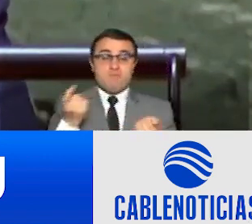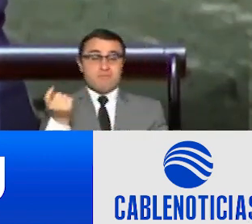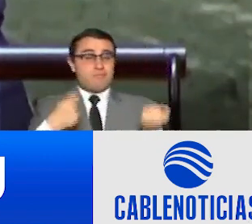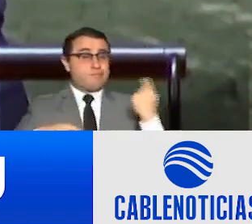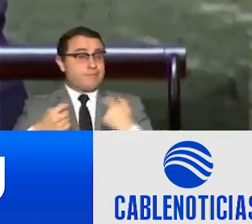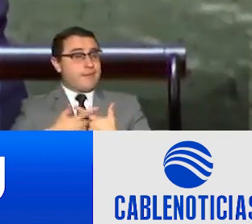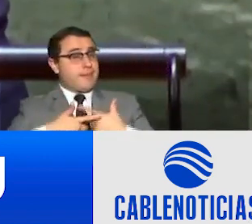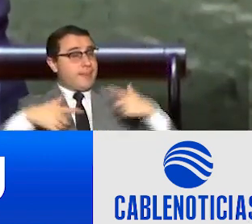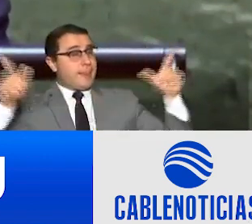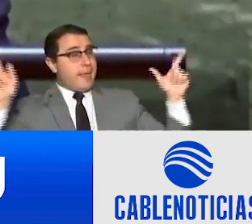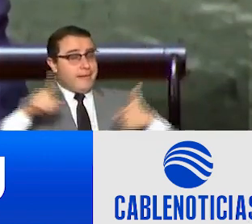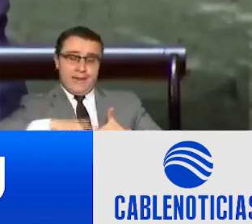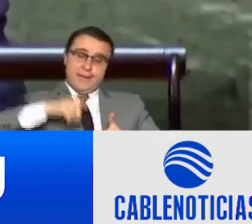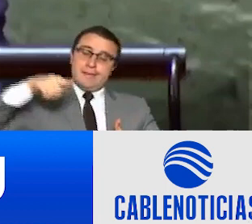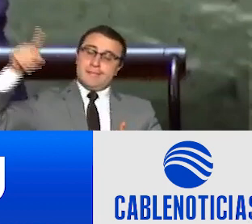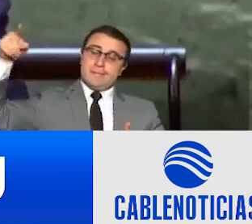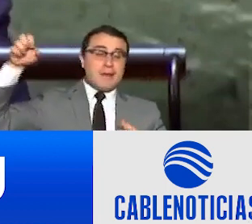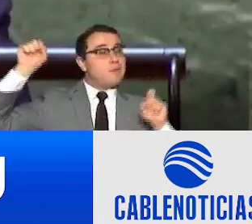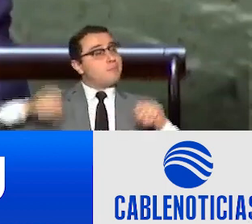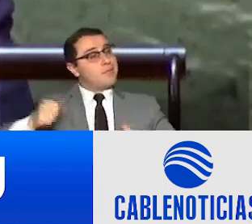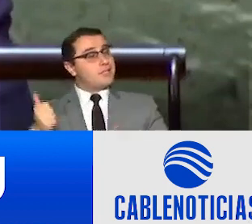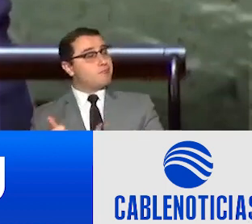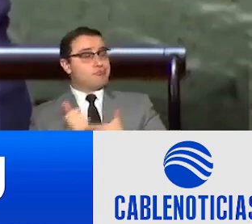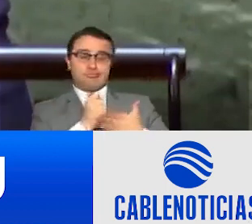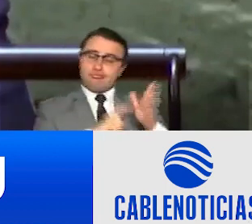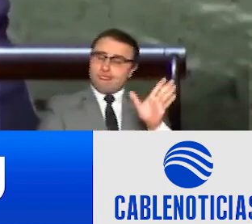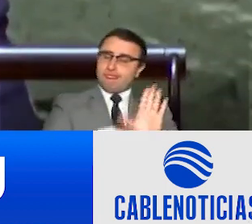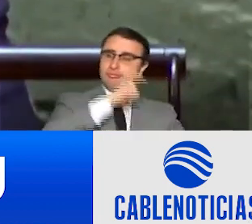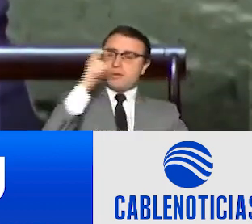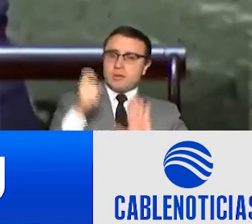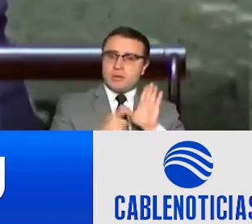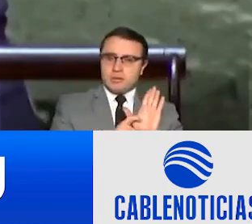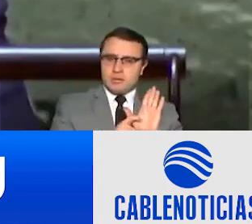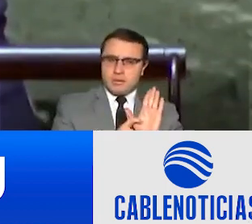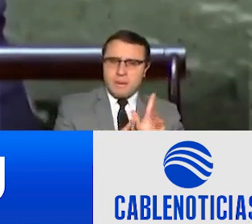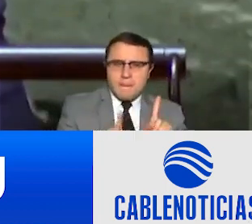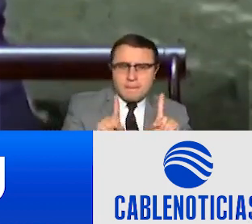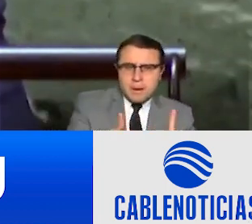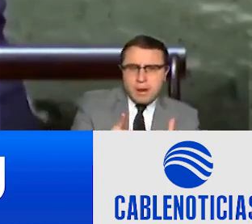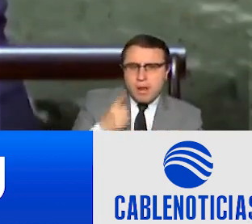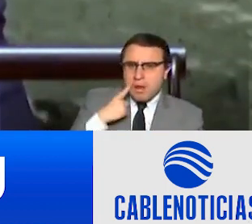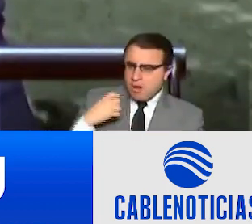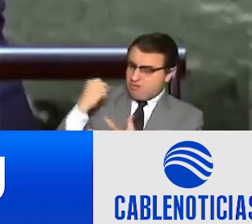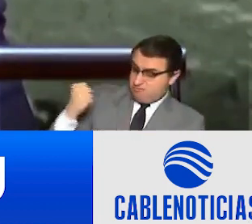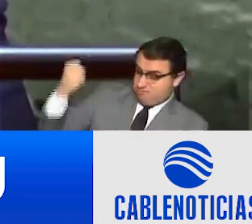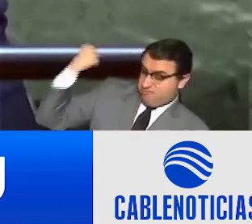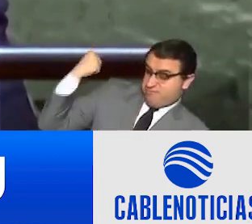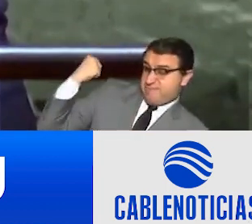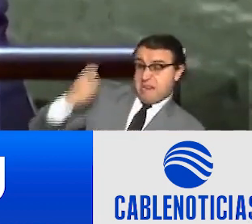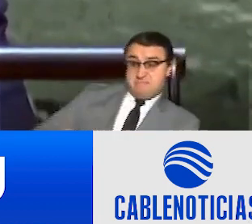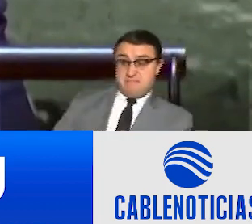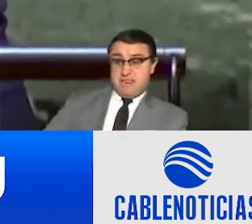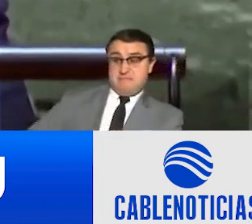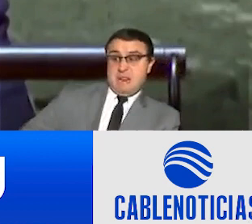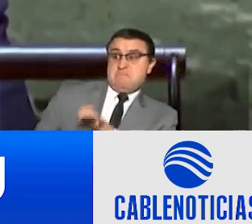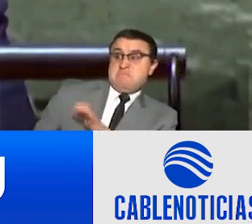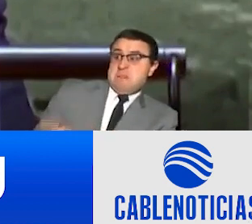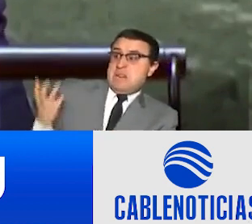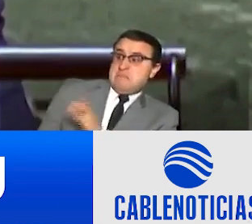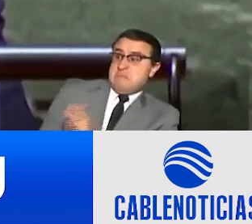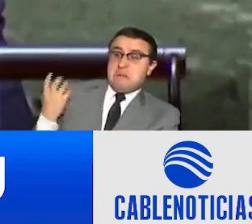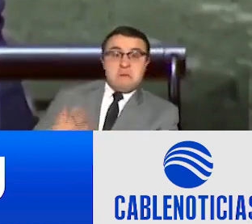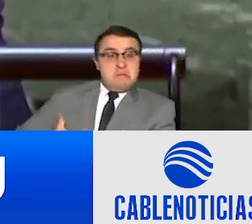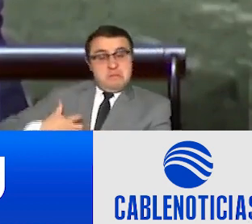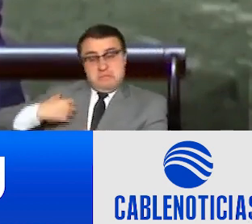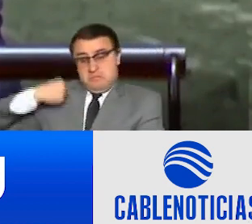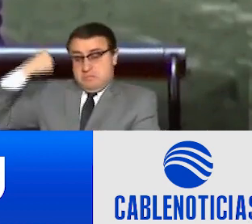solucionar todo. Bueno, la acumulación del capital mercantil ha producido el mayor